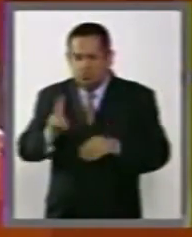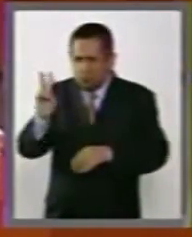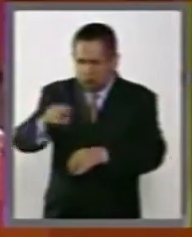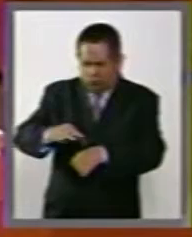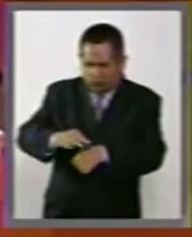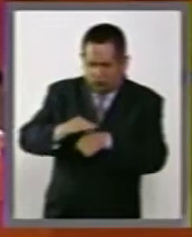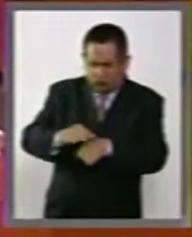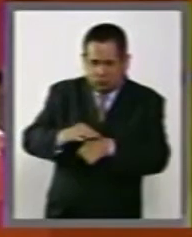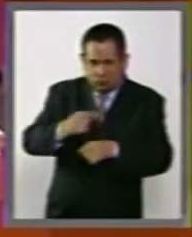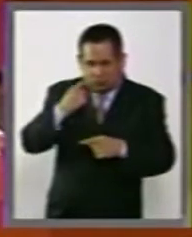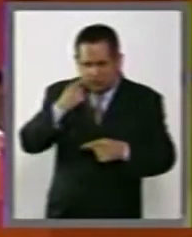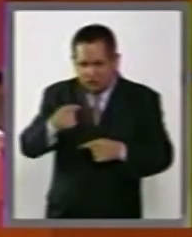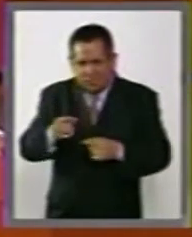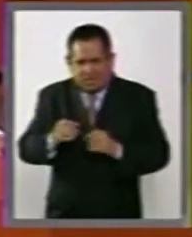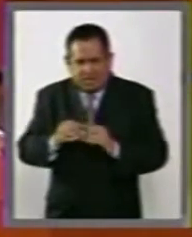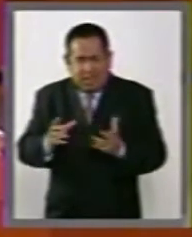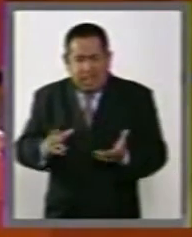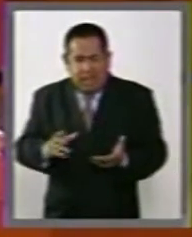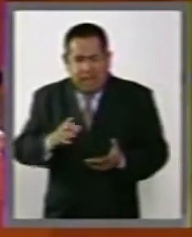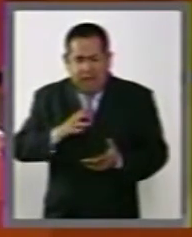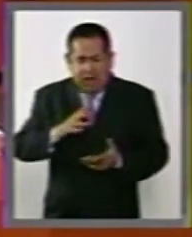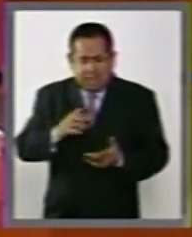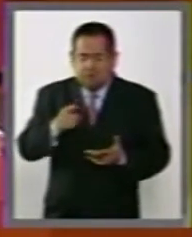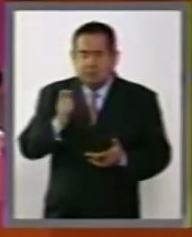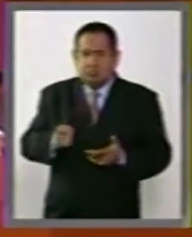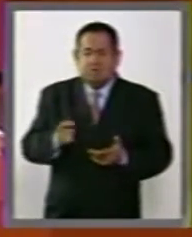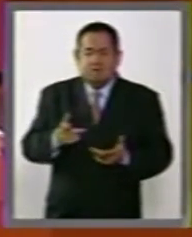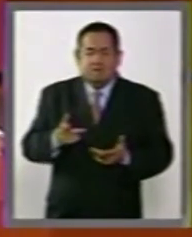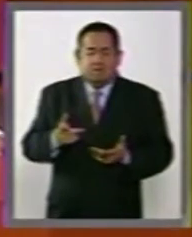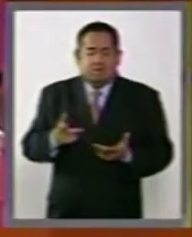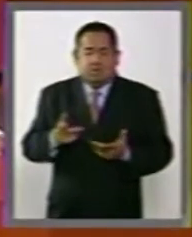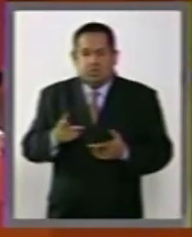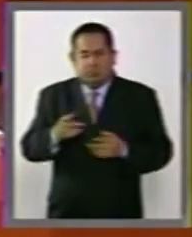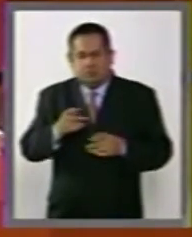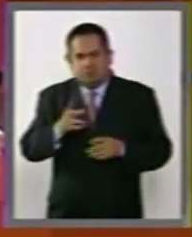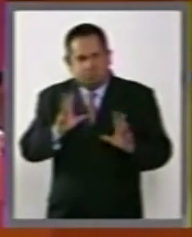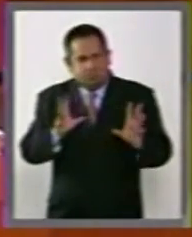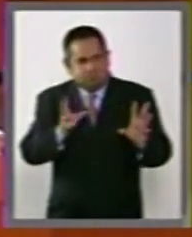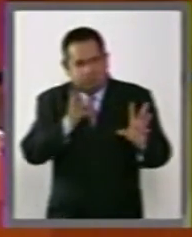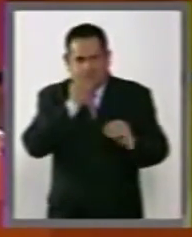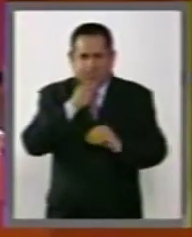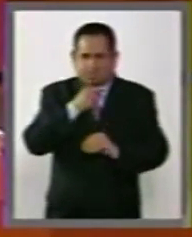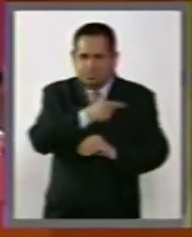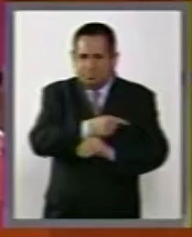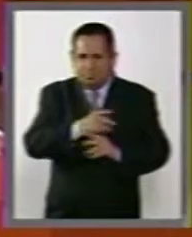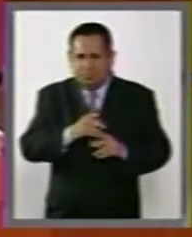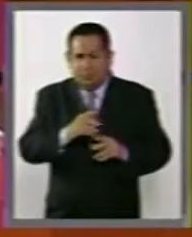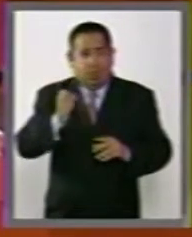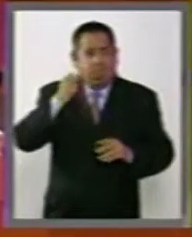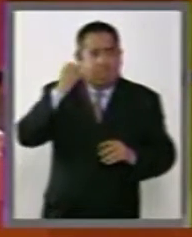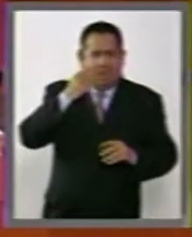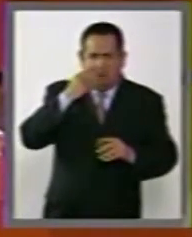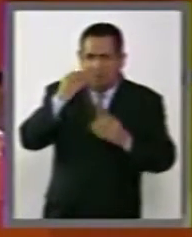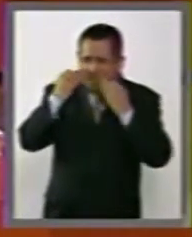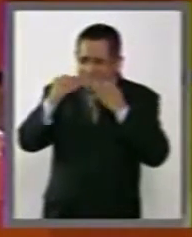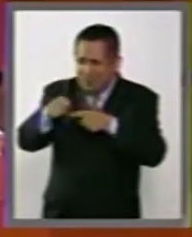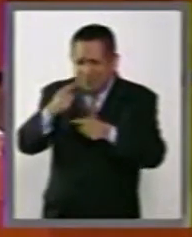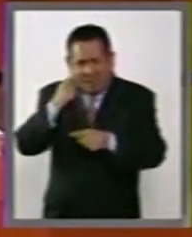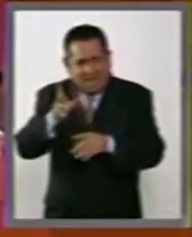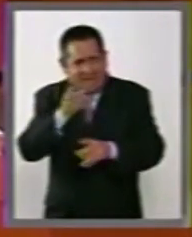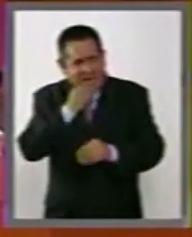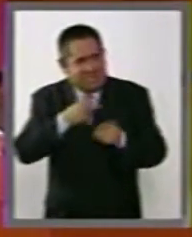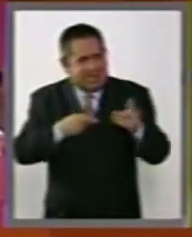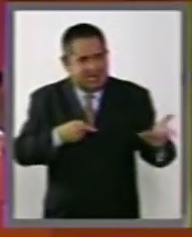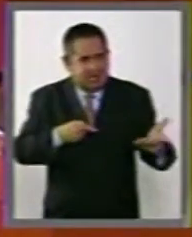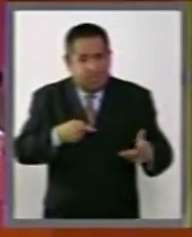realidad contundente la que le tapa la boca a los demagogos. Vinieron